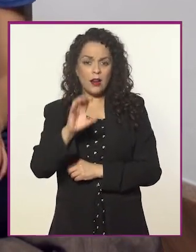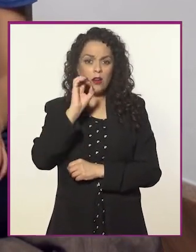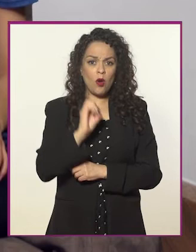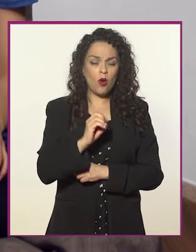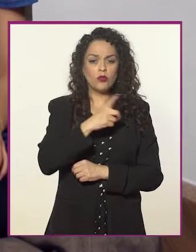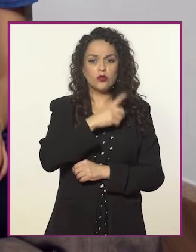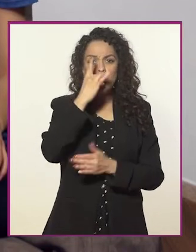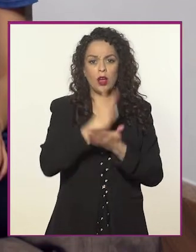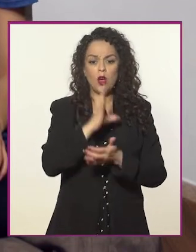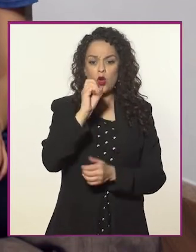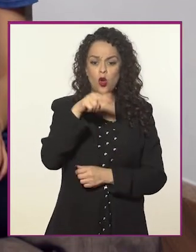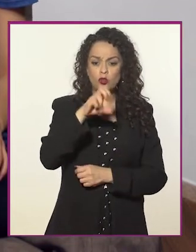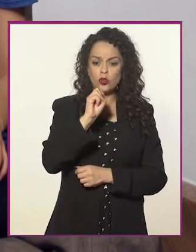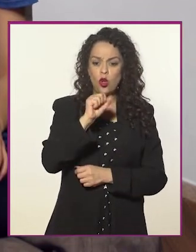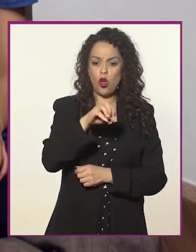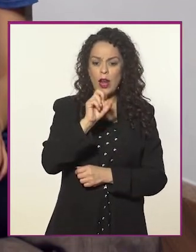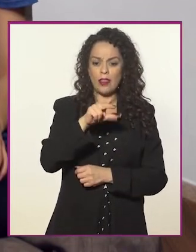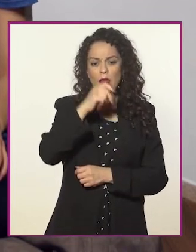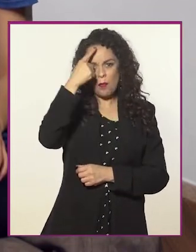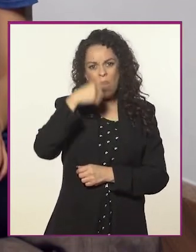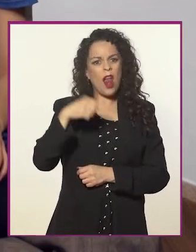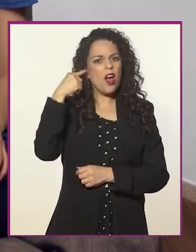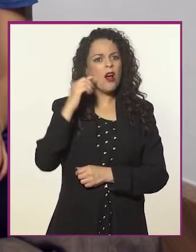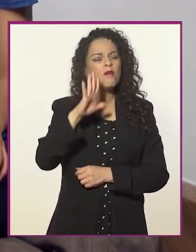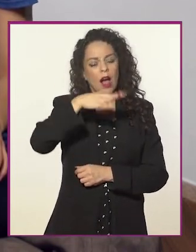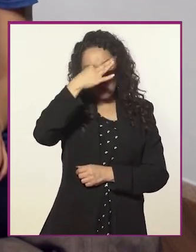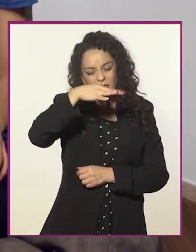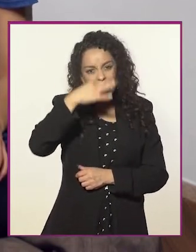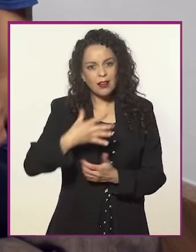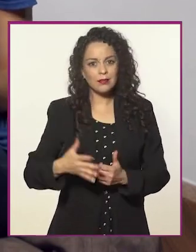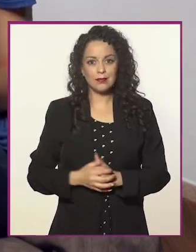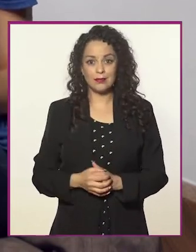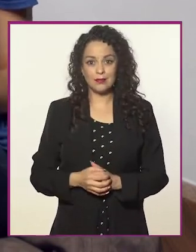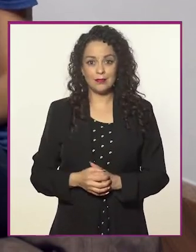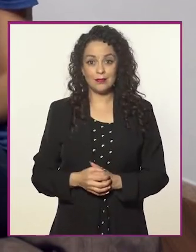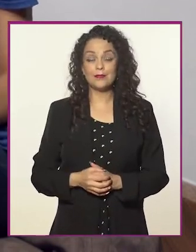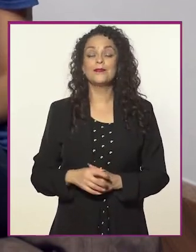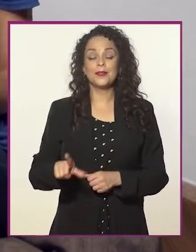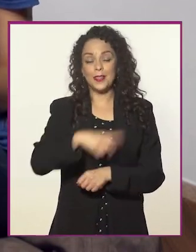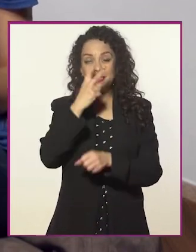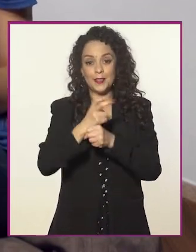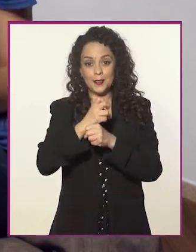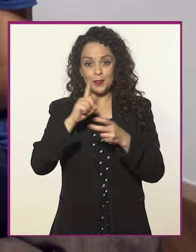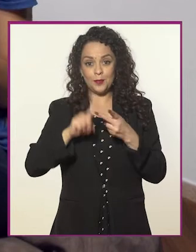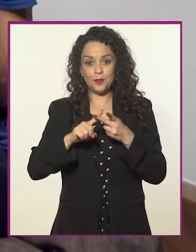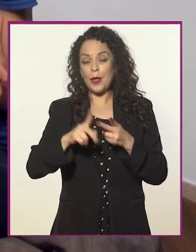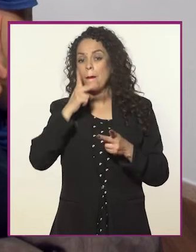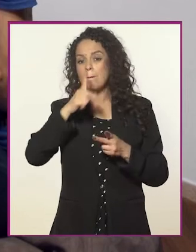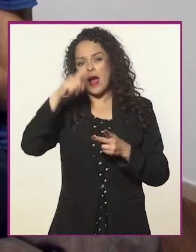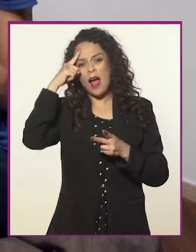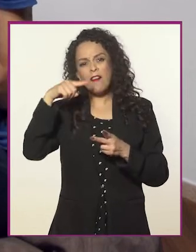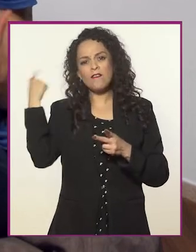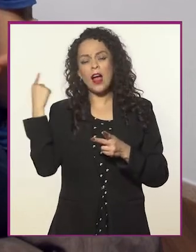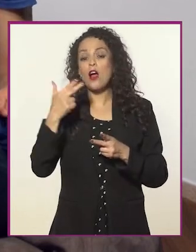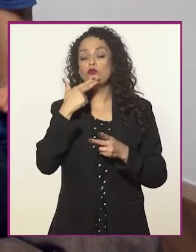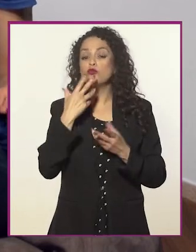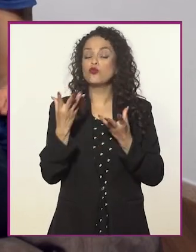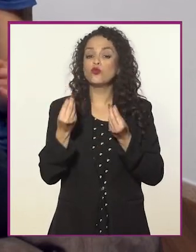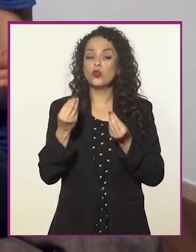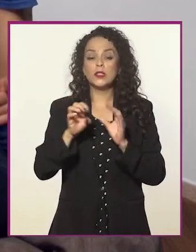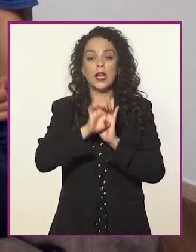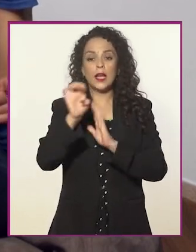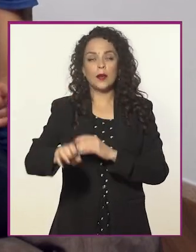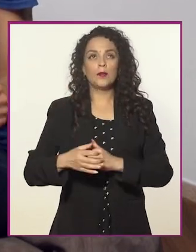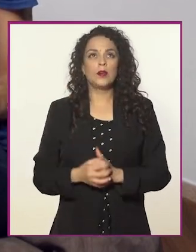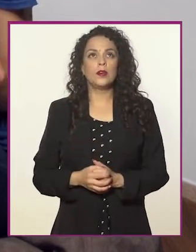puras consonantes para que parezca que tienes catarro? Sitrr. Paso seguido. Vamos con palabras sencillas y muy usadas.